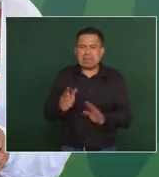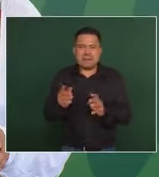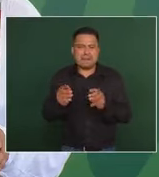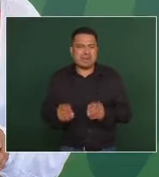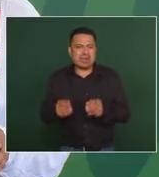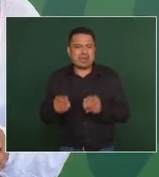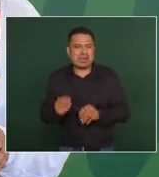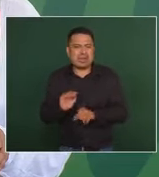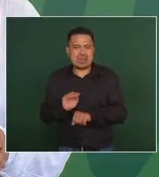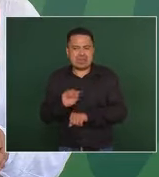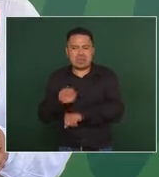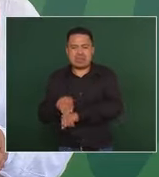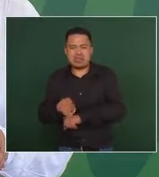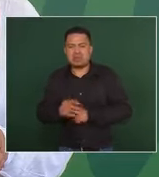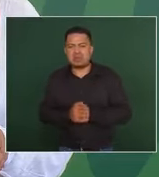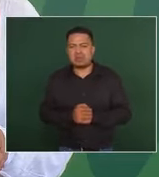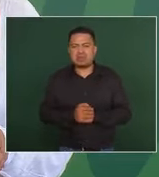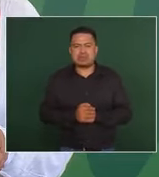mercado,